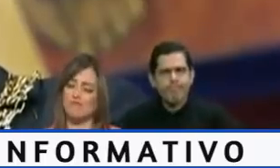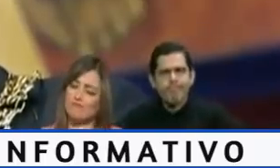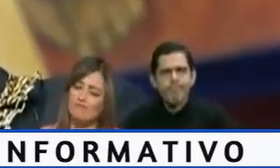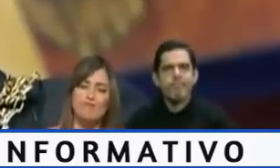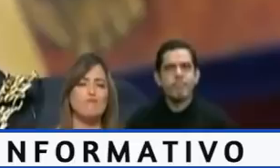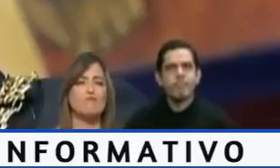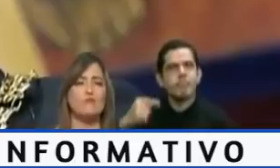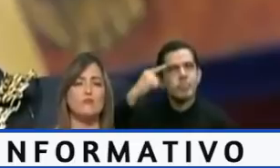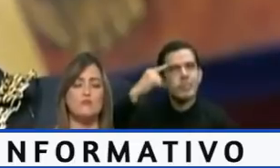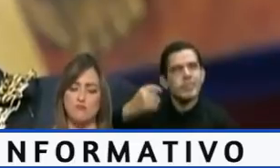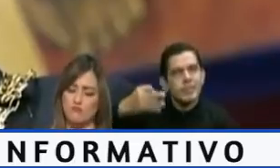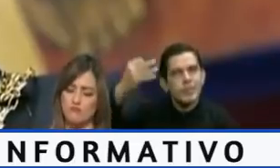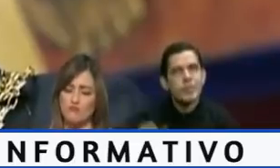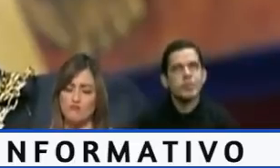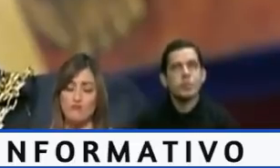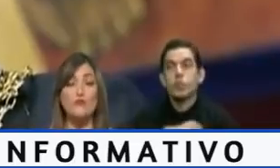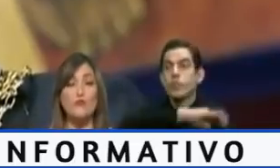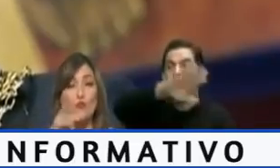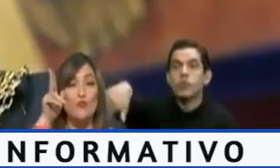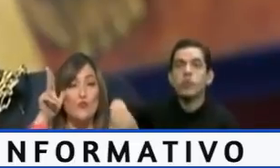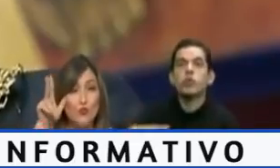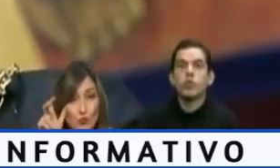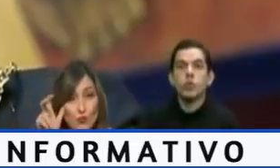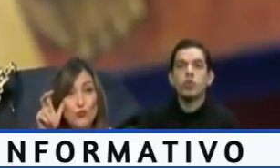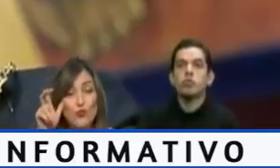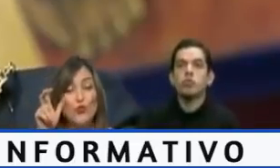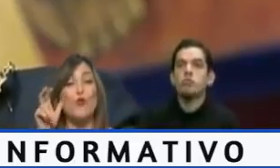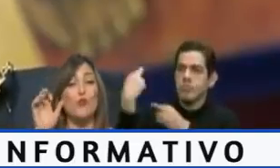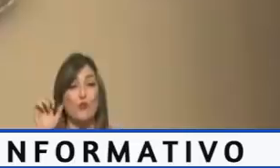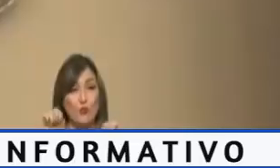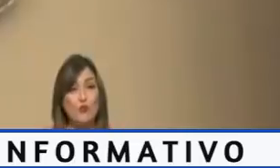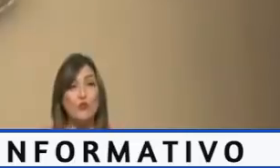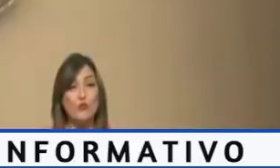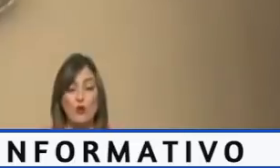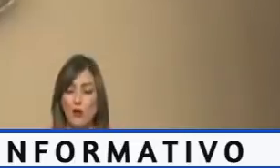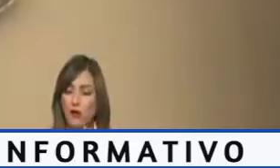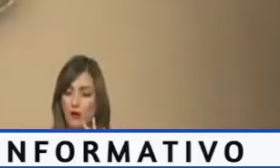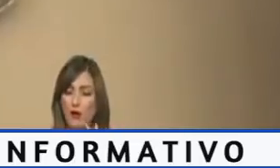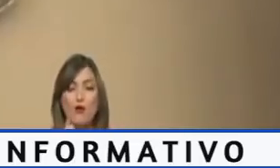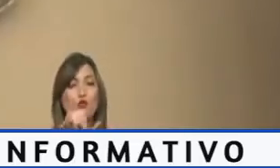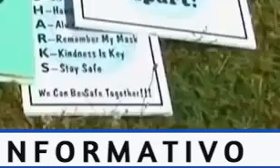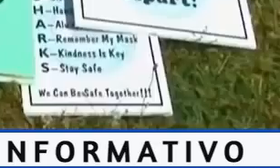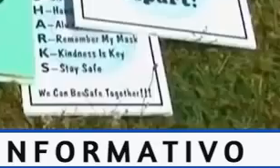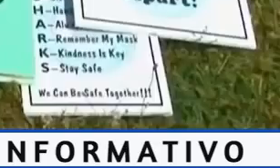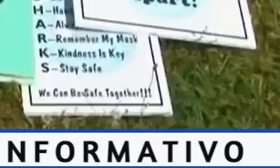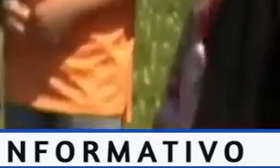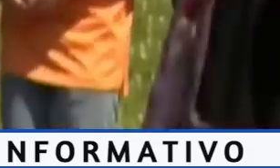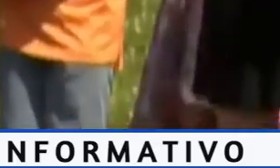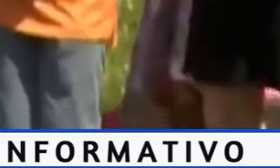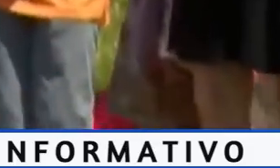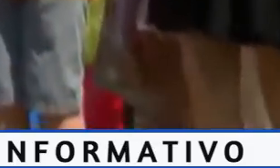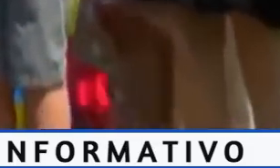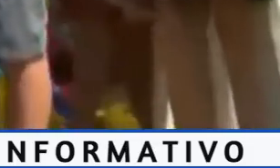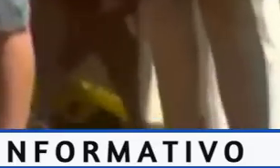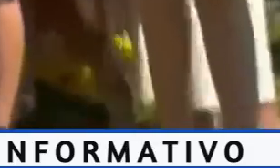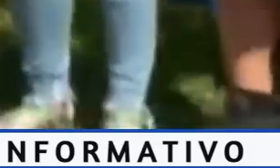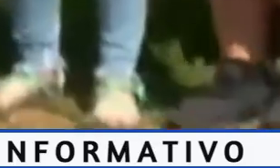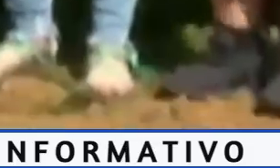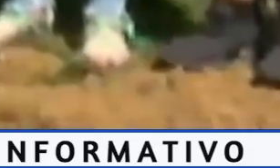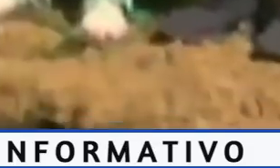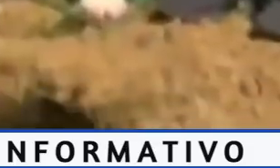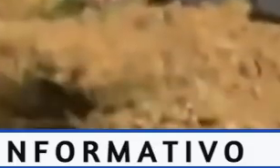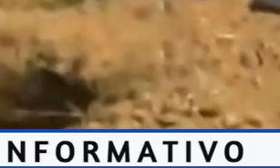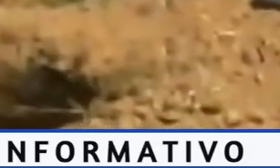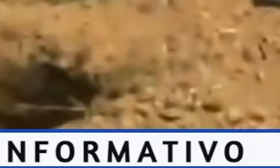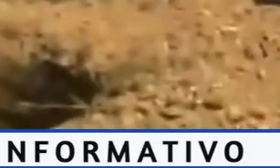que mejoren la competitividad y los costos finales. Guillermo Lasso hizo un llamado de unidad a todos. Mire, estos estudiantes